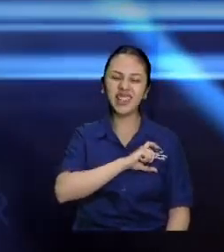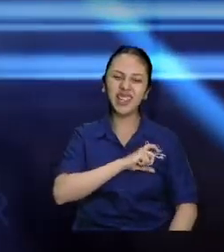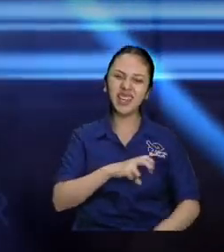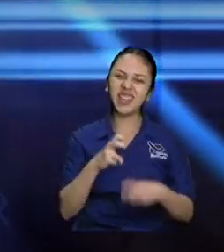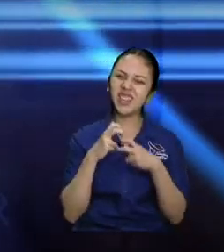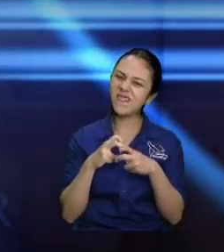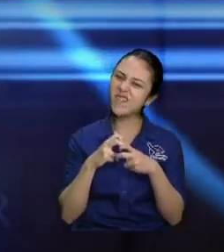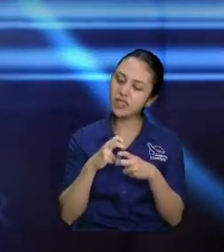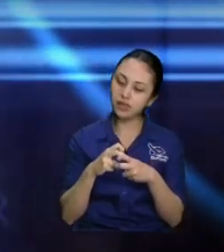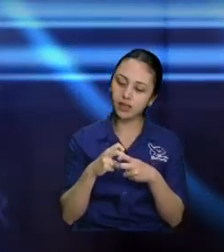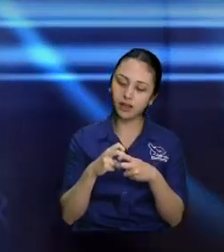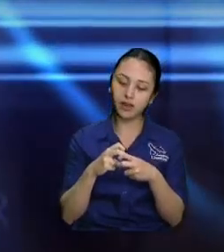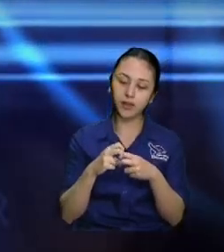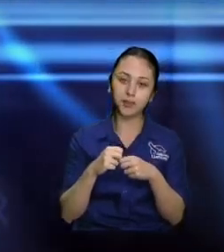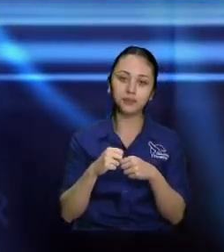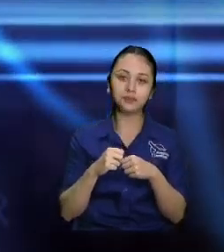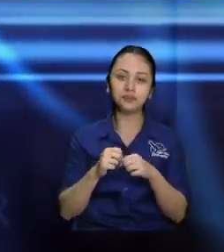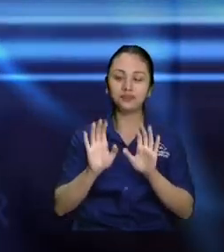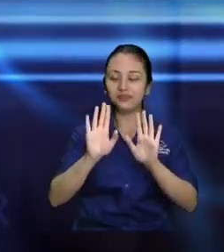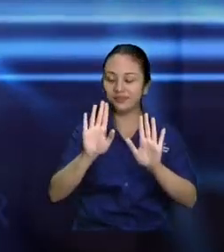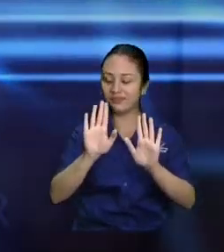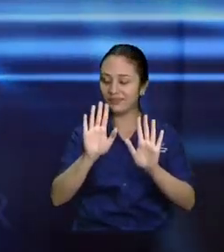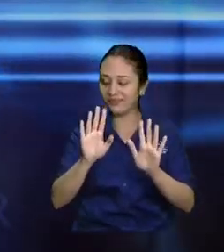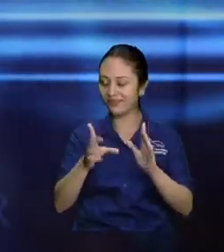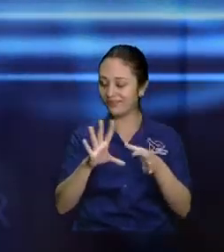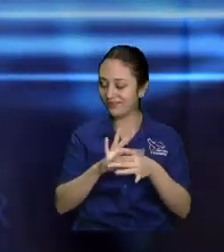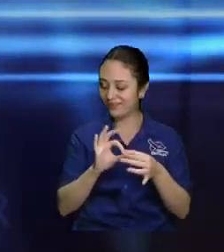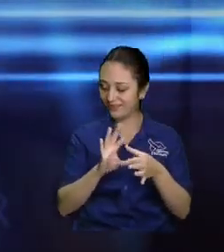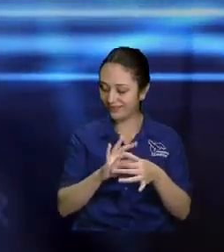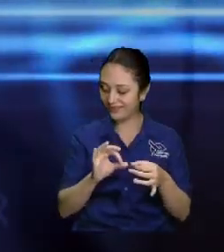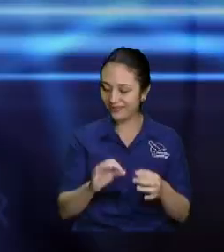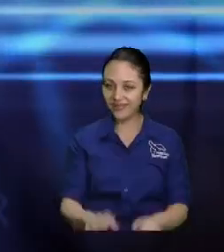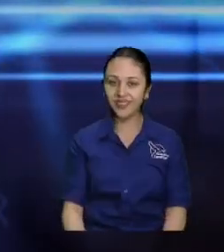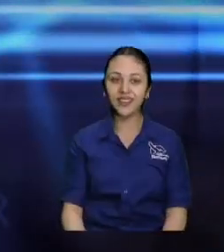¿Se acuerda que había un actor, un personaje allá?